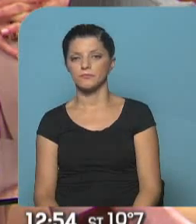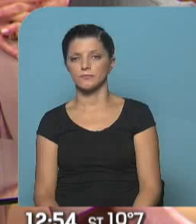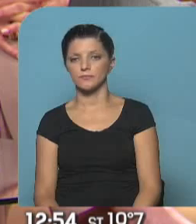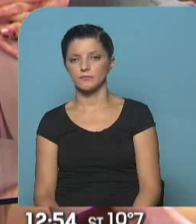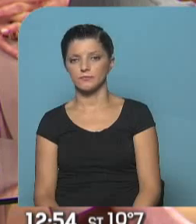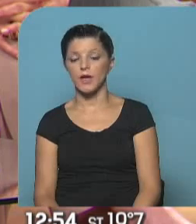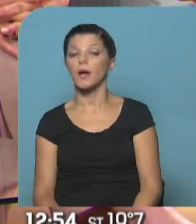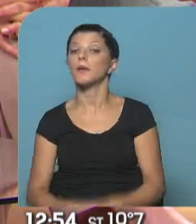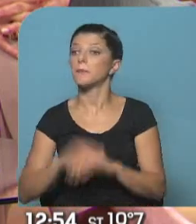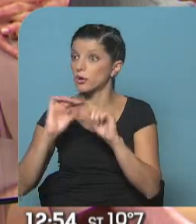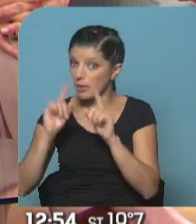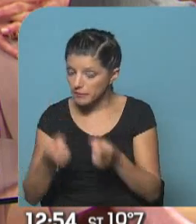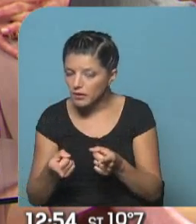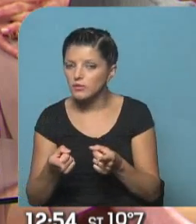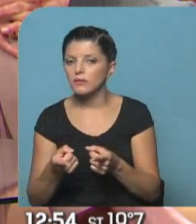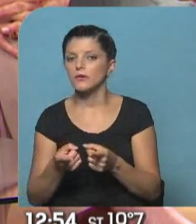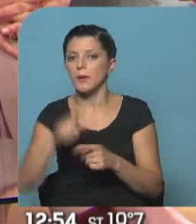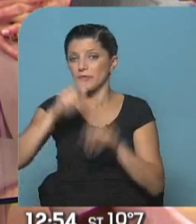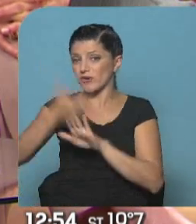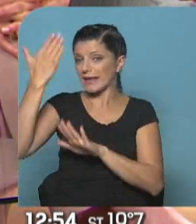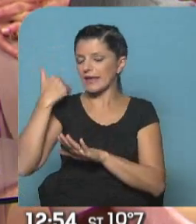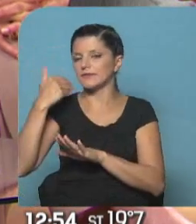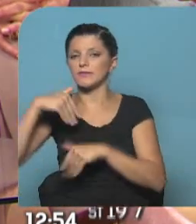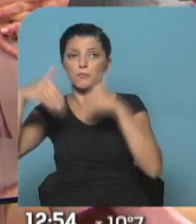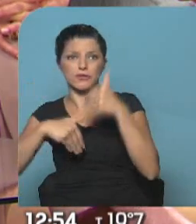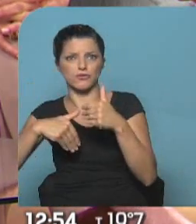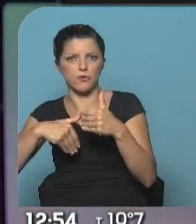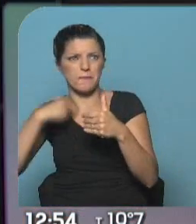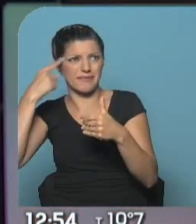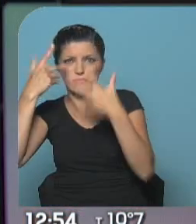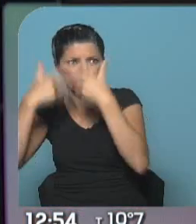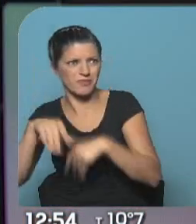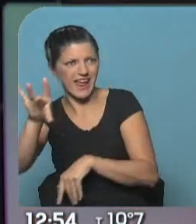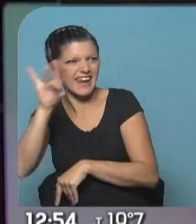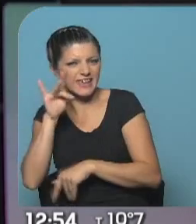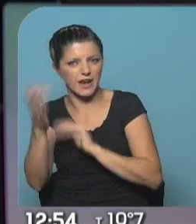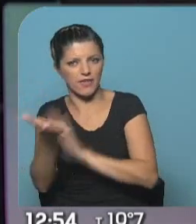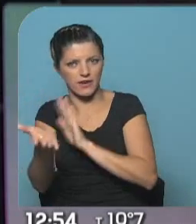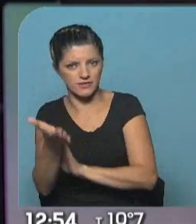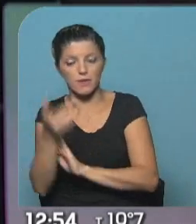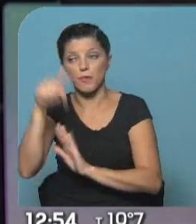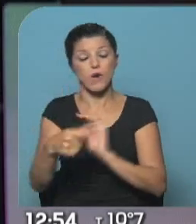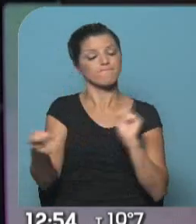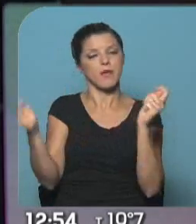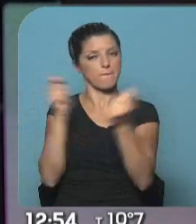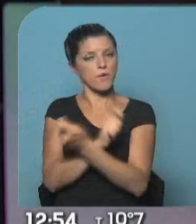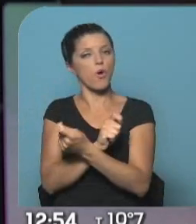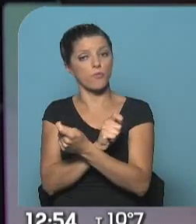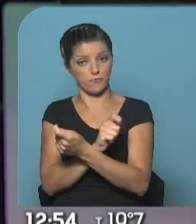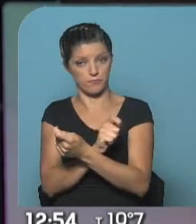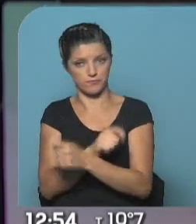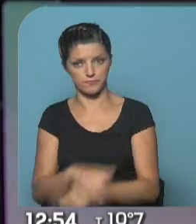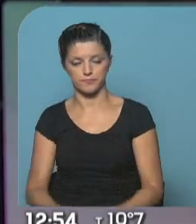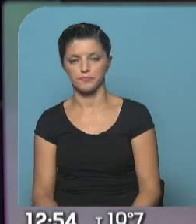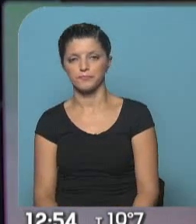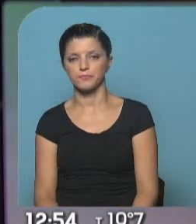en otra elección hubiese votado por un partido de derecha, ¿no? Claro. Es decir, un votante insatisfecho, ¿no? Ahora, a nivel local,